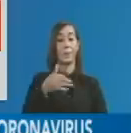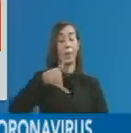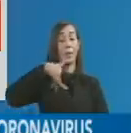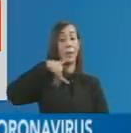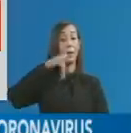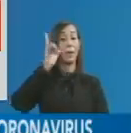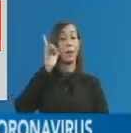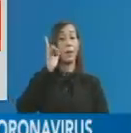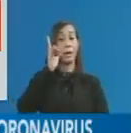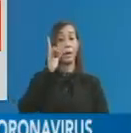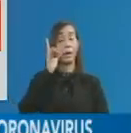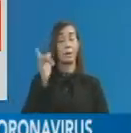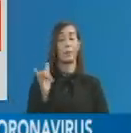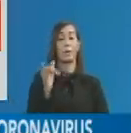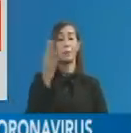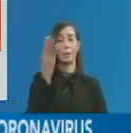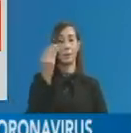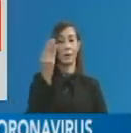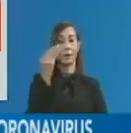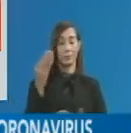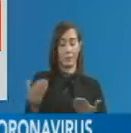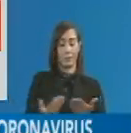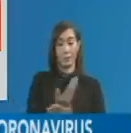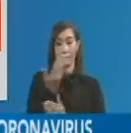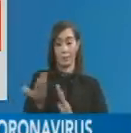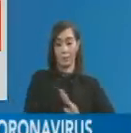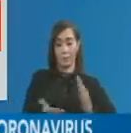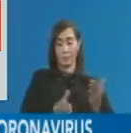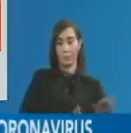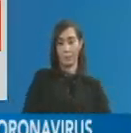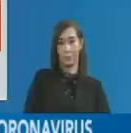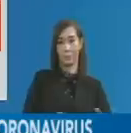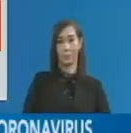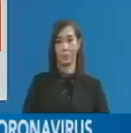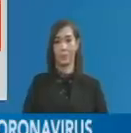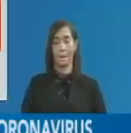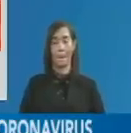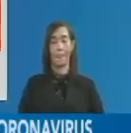día de ayer hubo 14 nuevos fallecimientos.